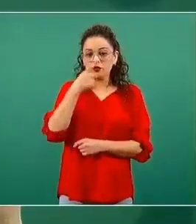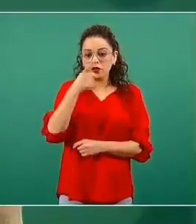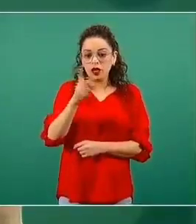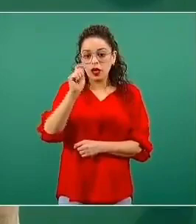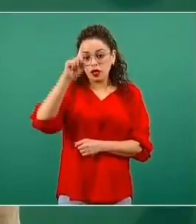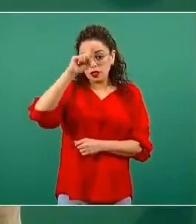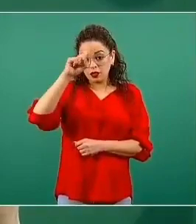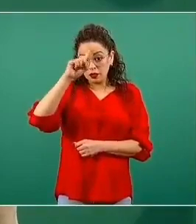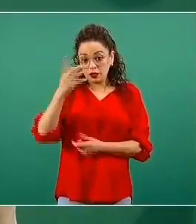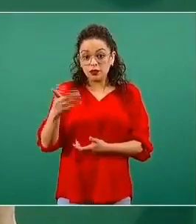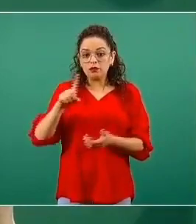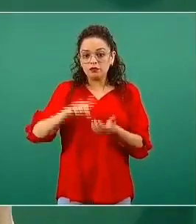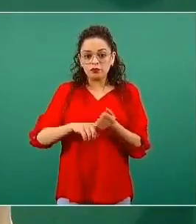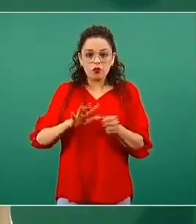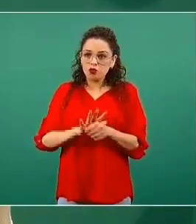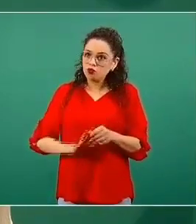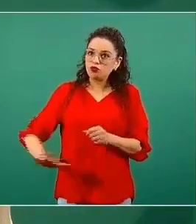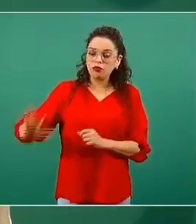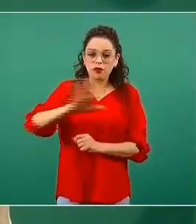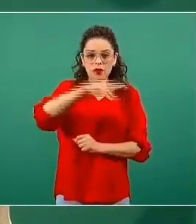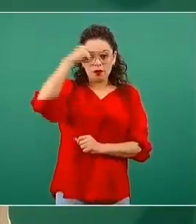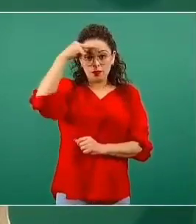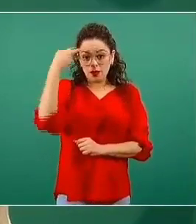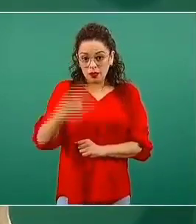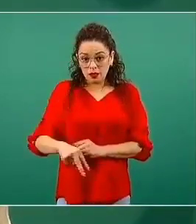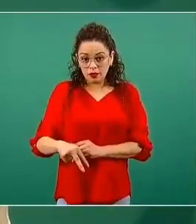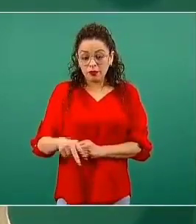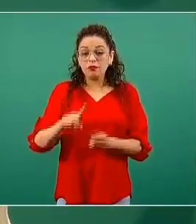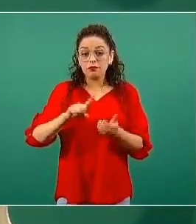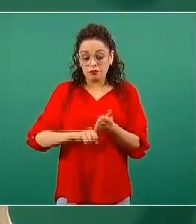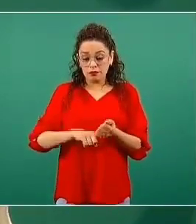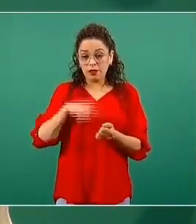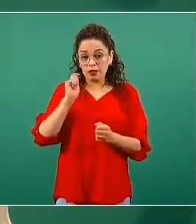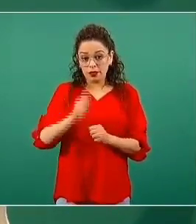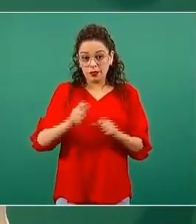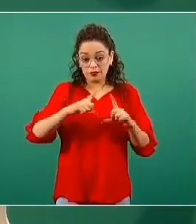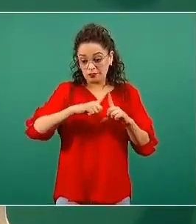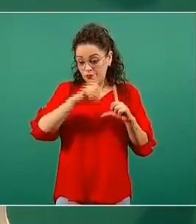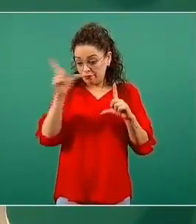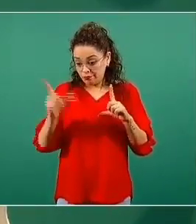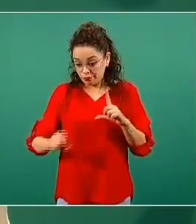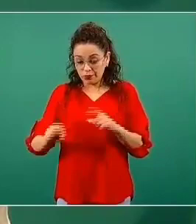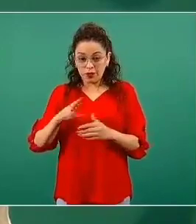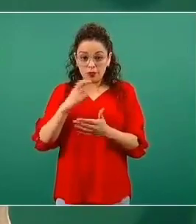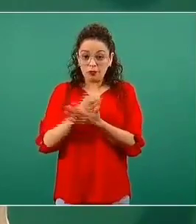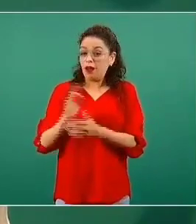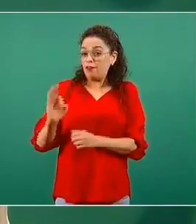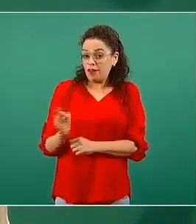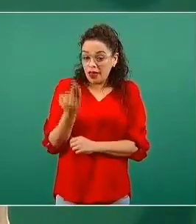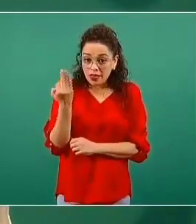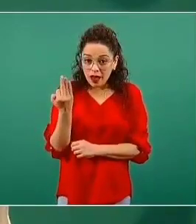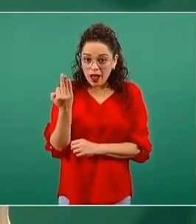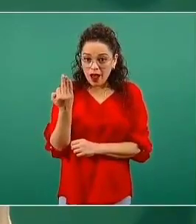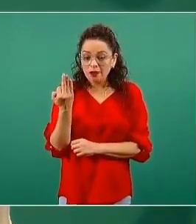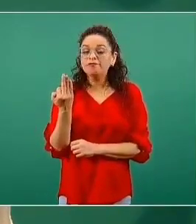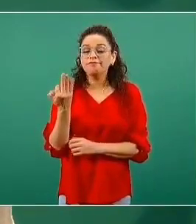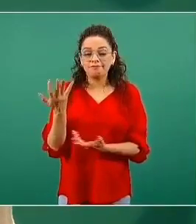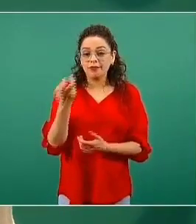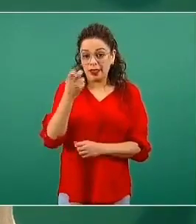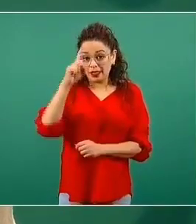asesoría al Estado mexicano. Y dado que somos una república federal, también estas